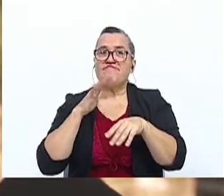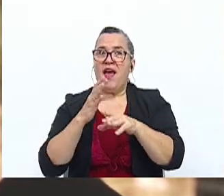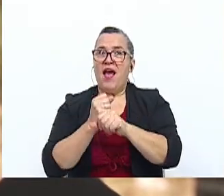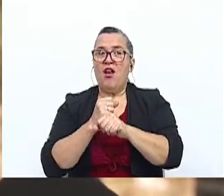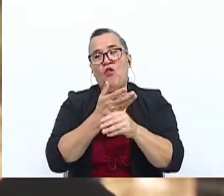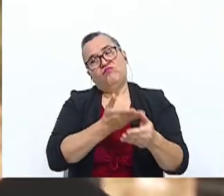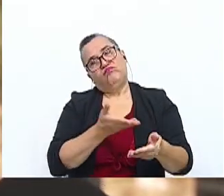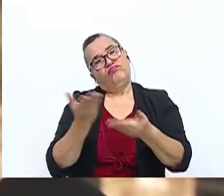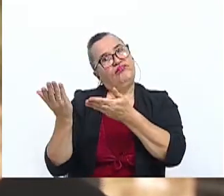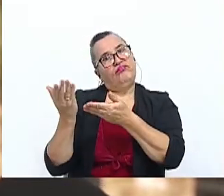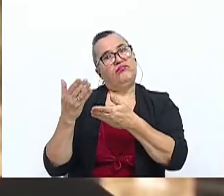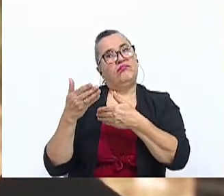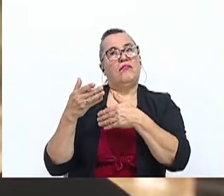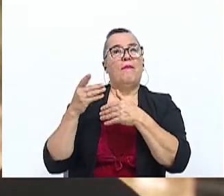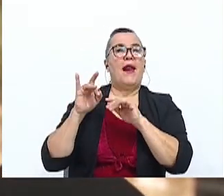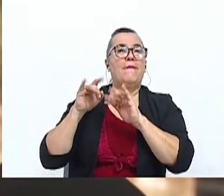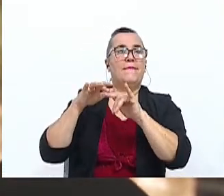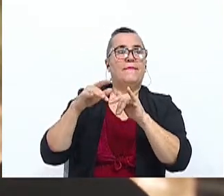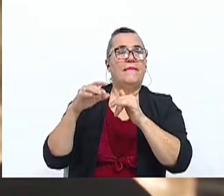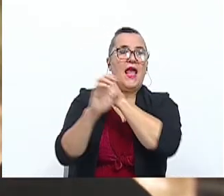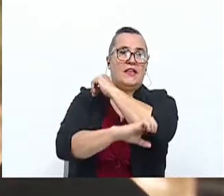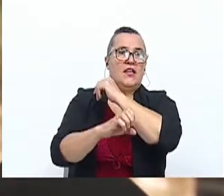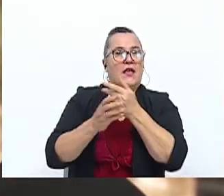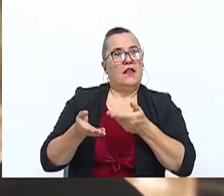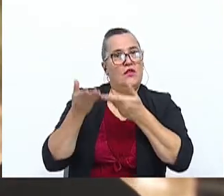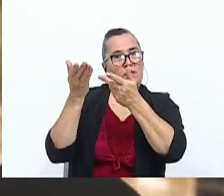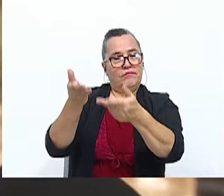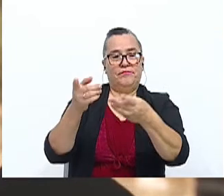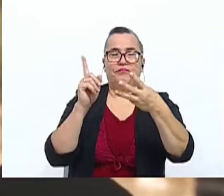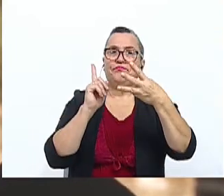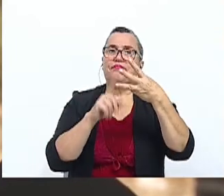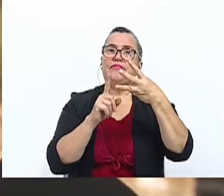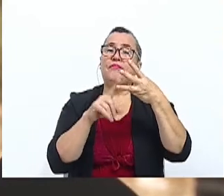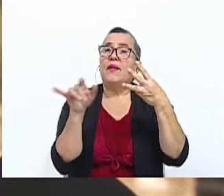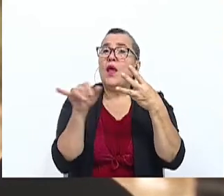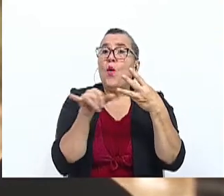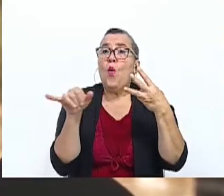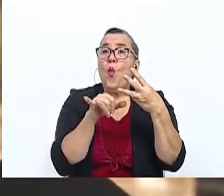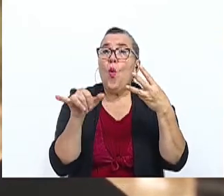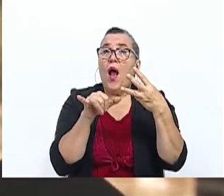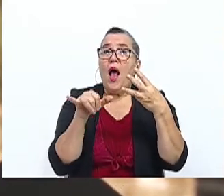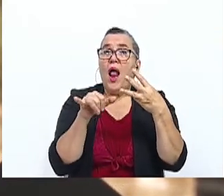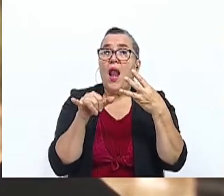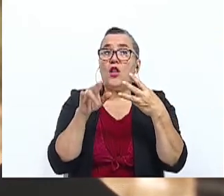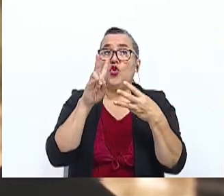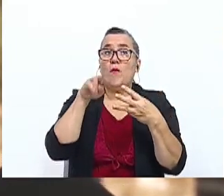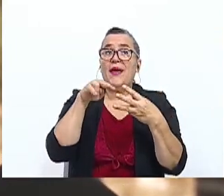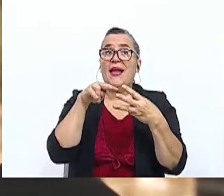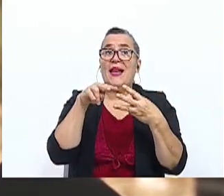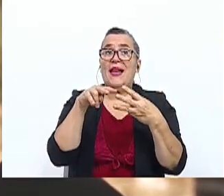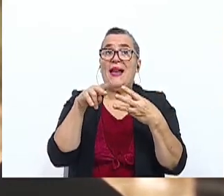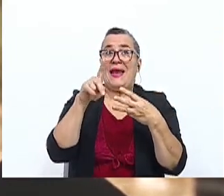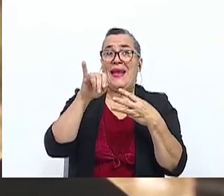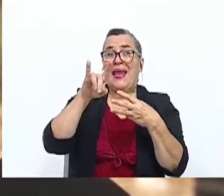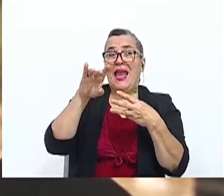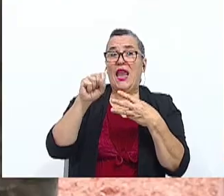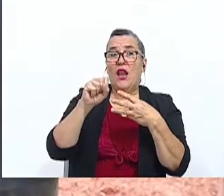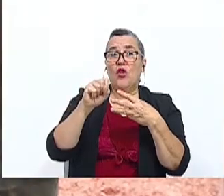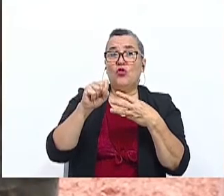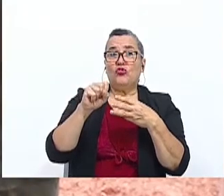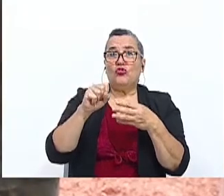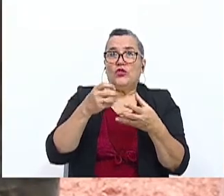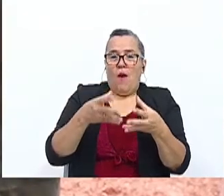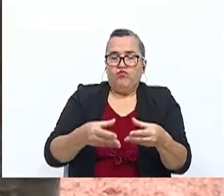de migración y extranjería, al igual que el decomiso de 2.000 kilogramos de